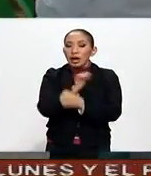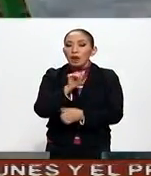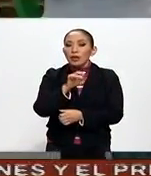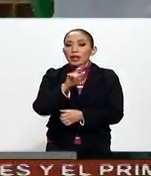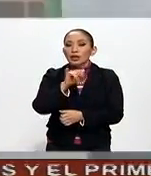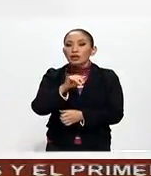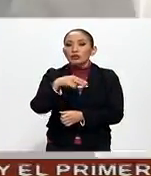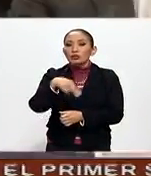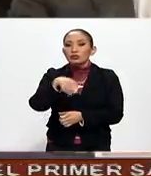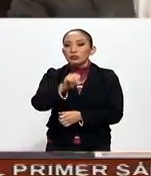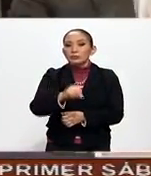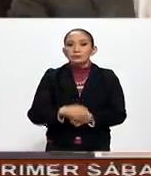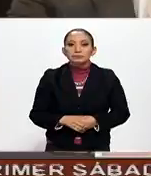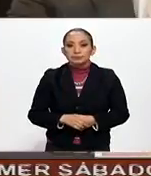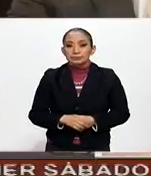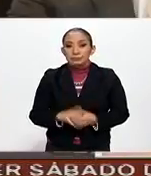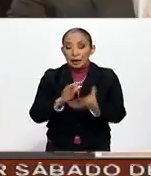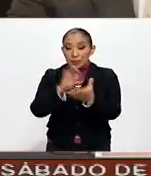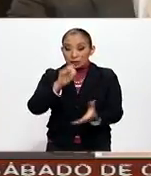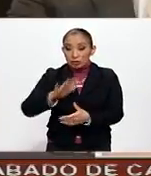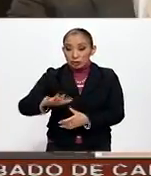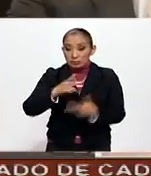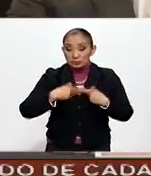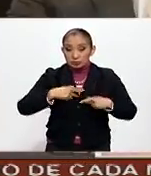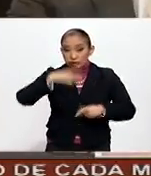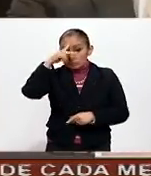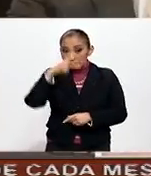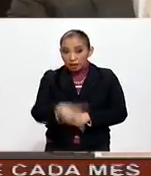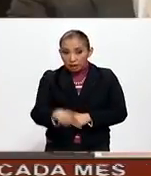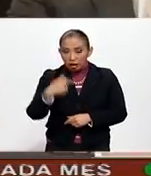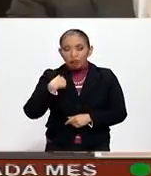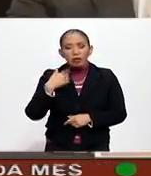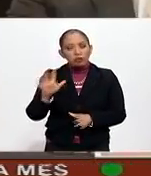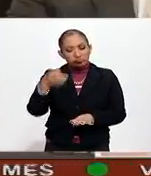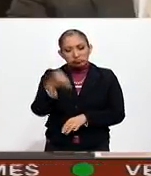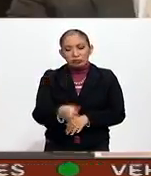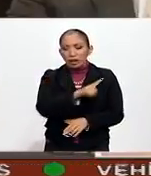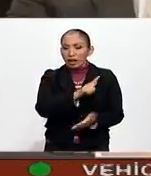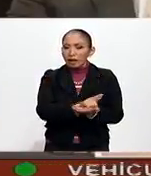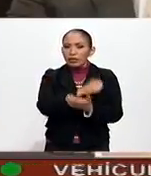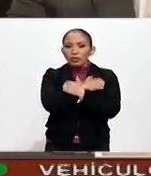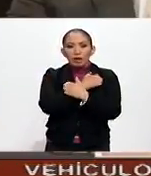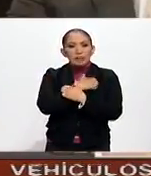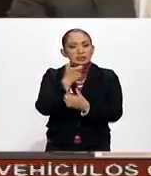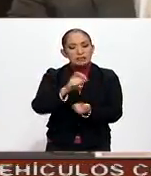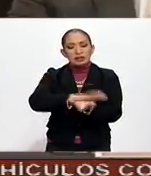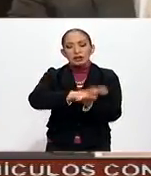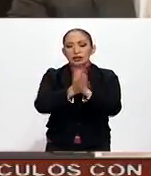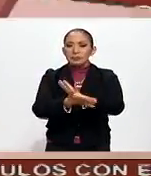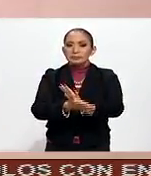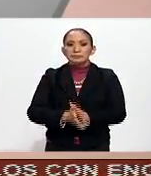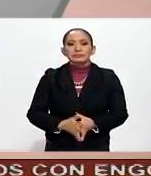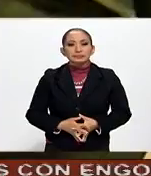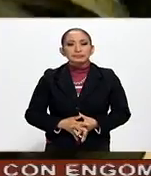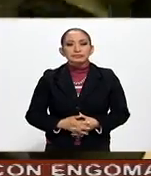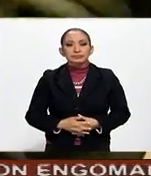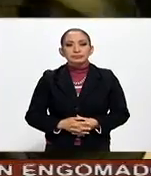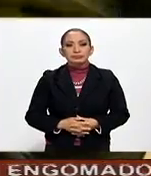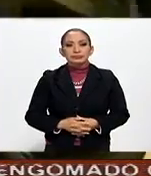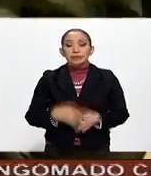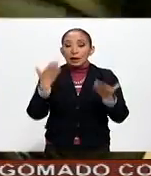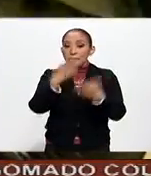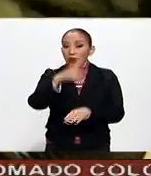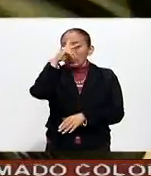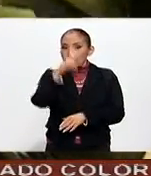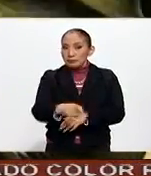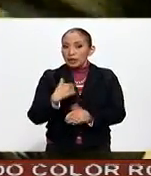Aurelio Nuño. La mayoría de los mexicanos están con la reforma educativa y con esta transformación. El Banco